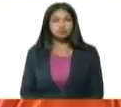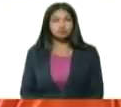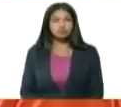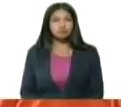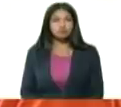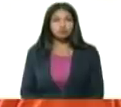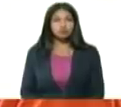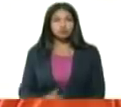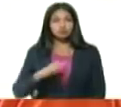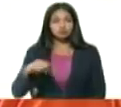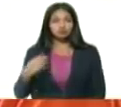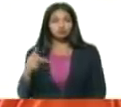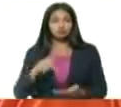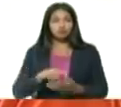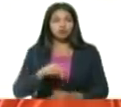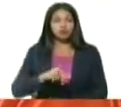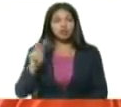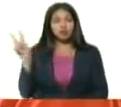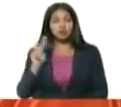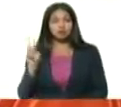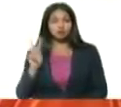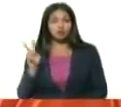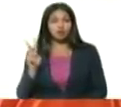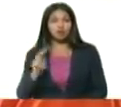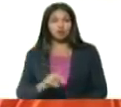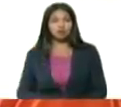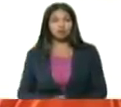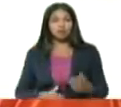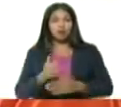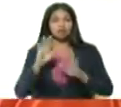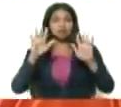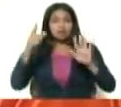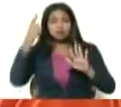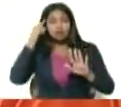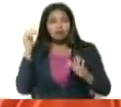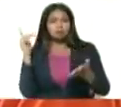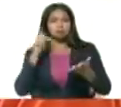hemos llegado a Venezuela por más de 10 días.